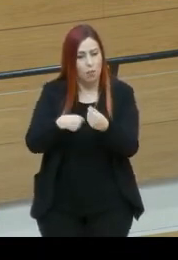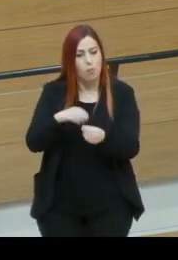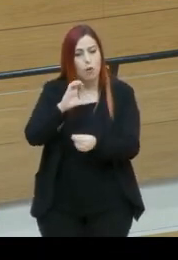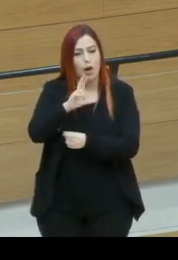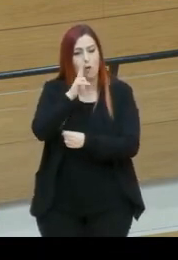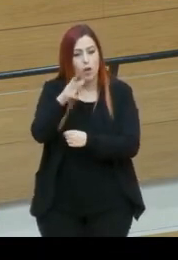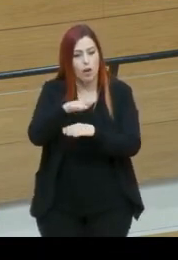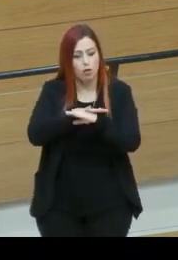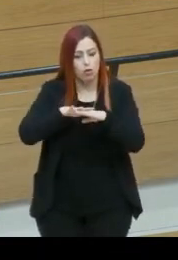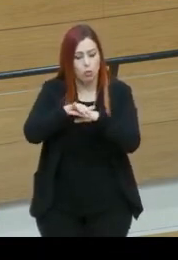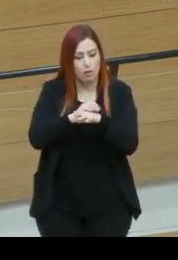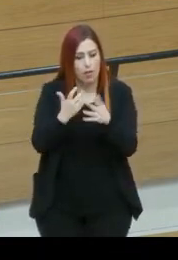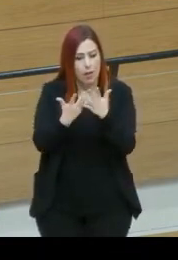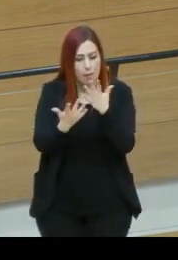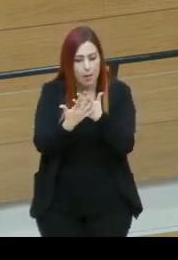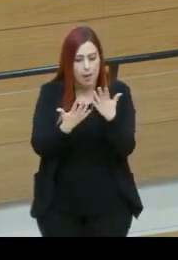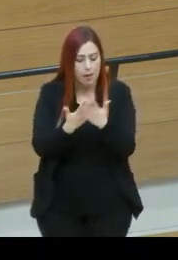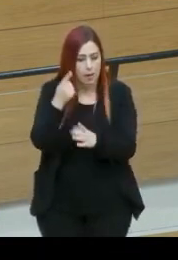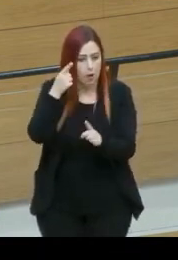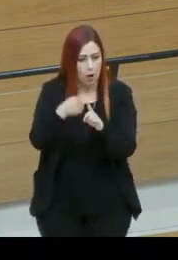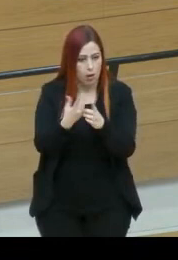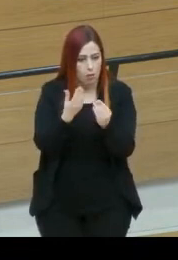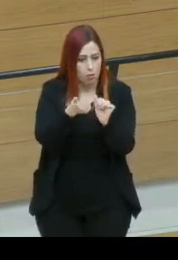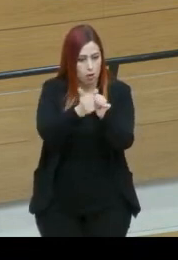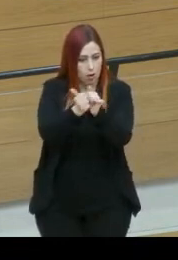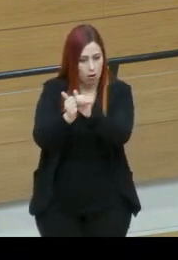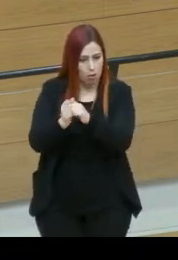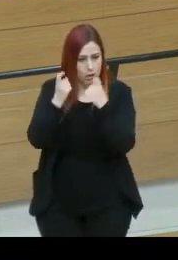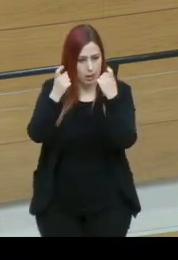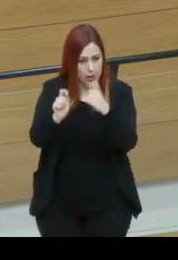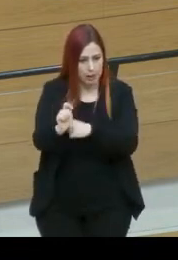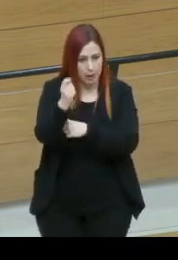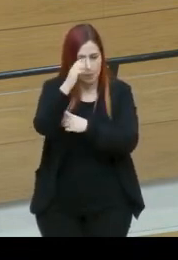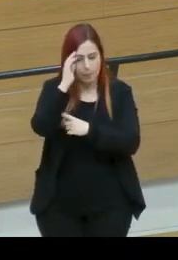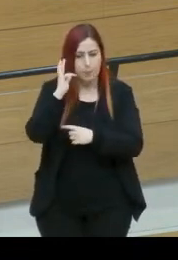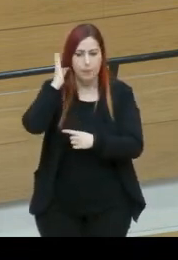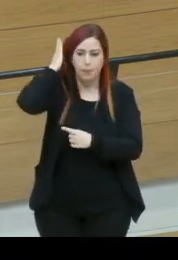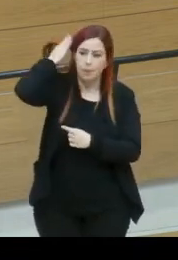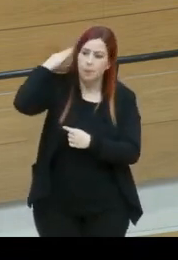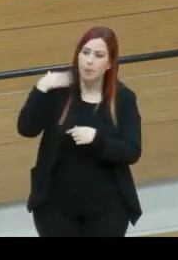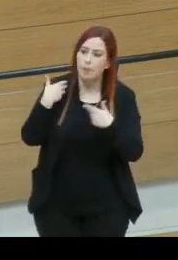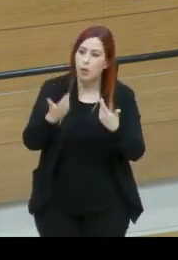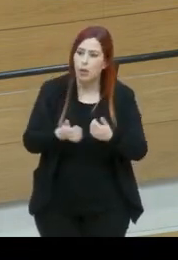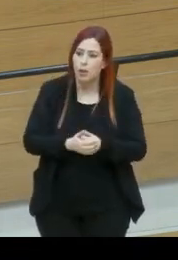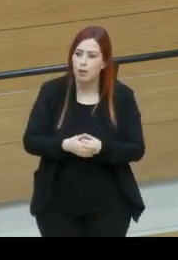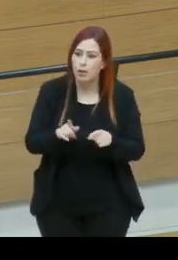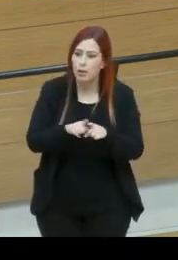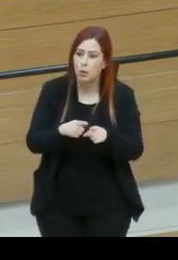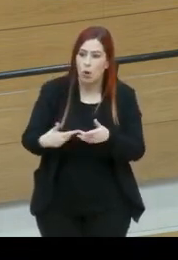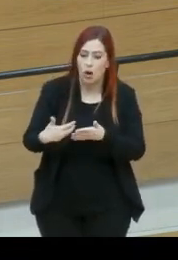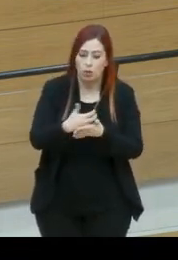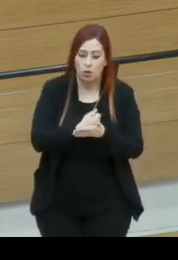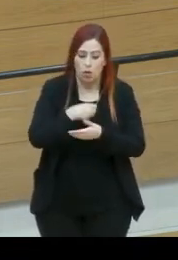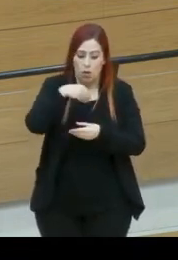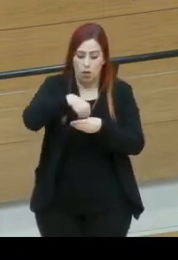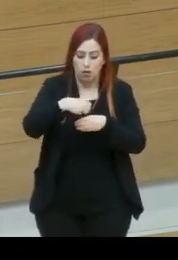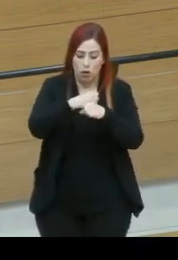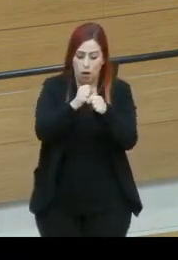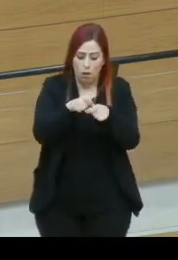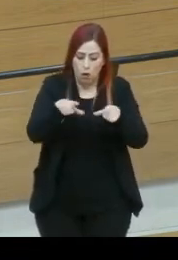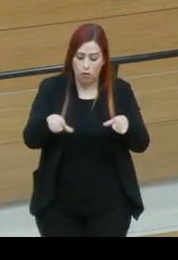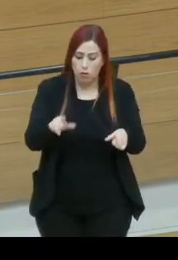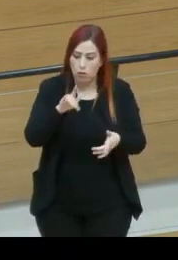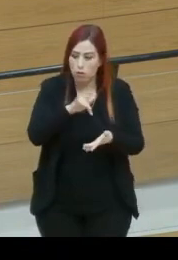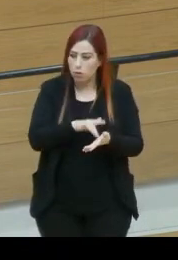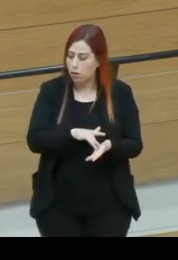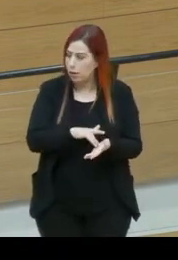su superficie, buscando siempre tener muchas copias, muchas copias. Entonces, como todo lo que se hace en el laboratorio, cuando